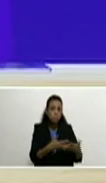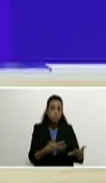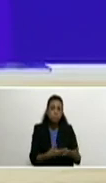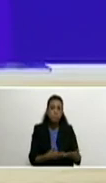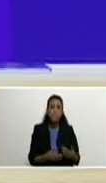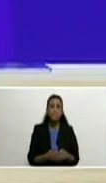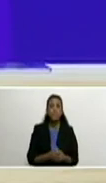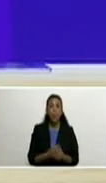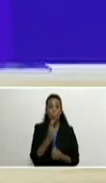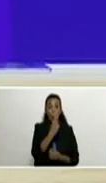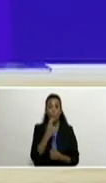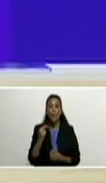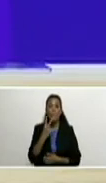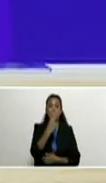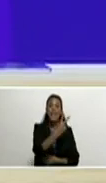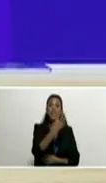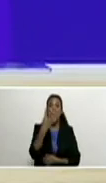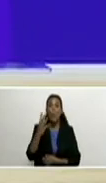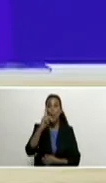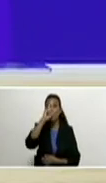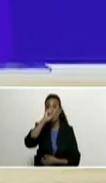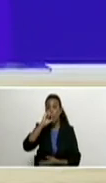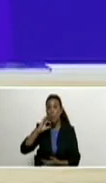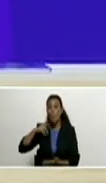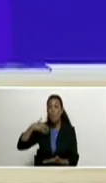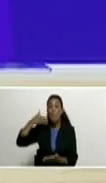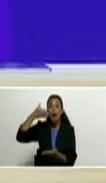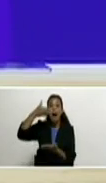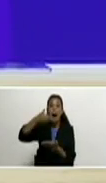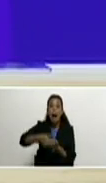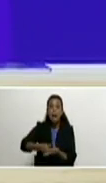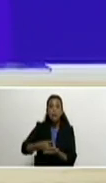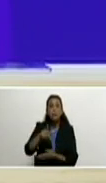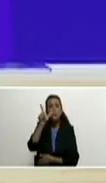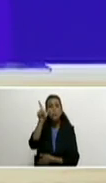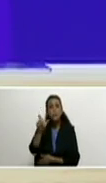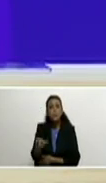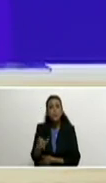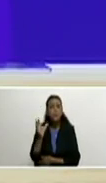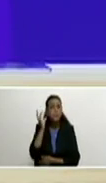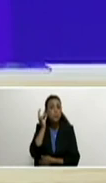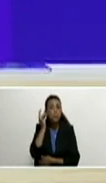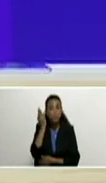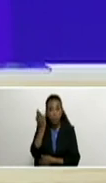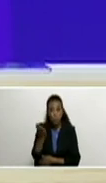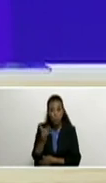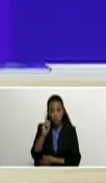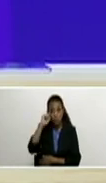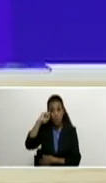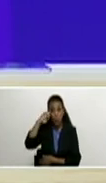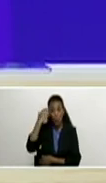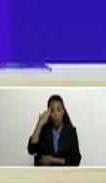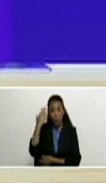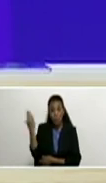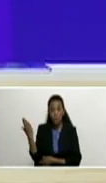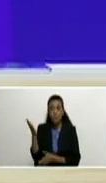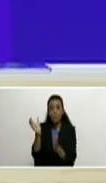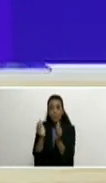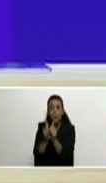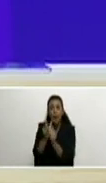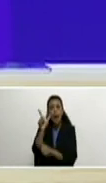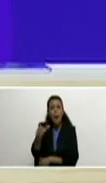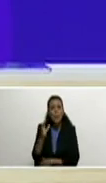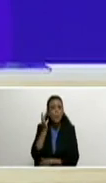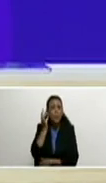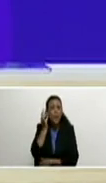Hoy se cumplen 24 años. María León, Noelí, compañera,